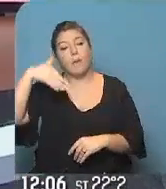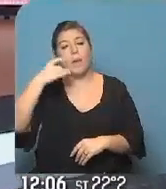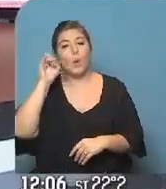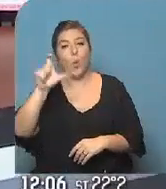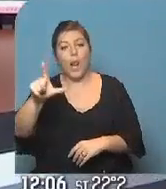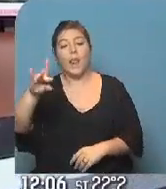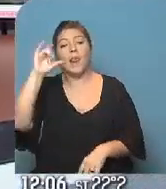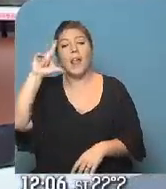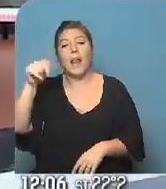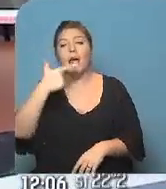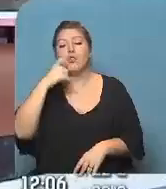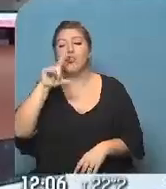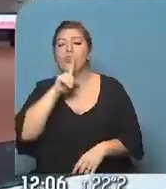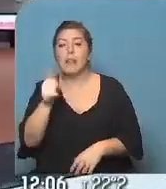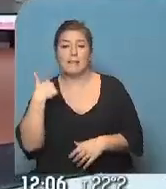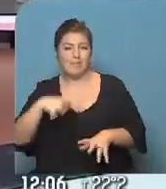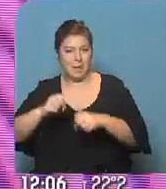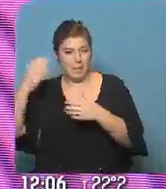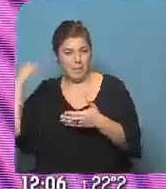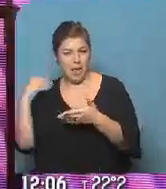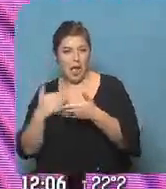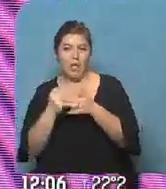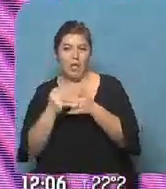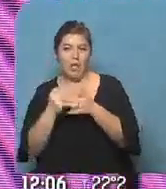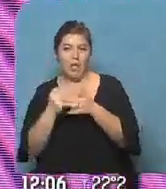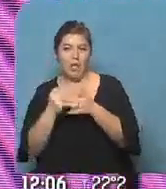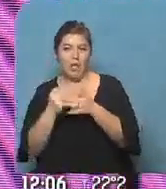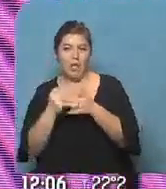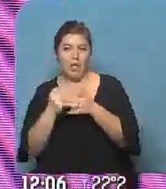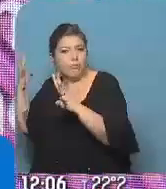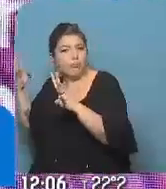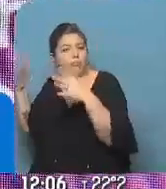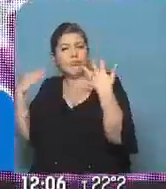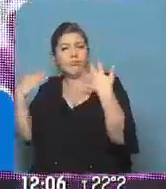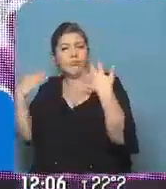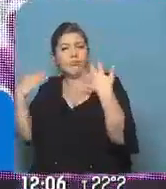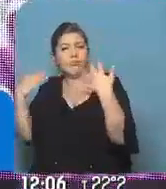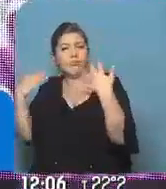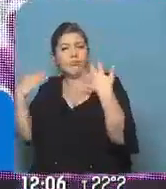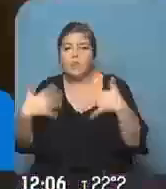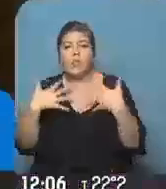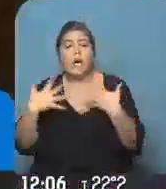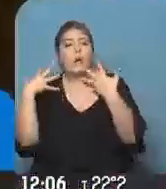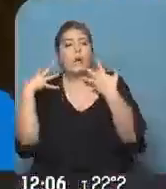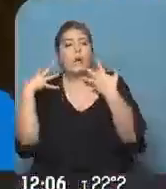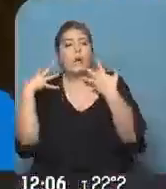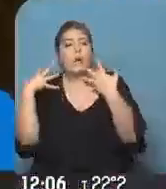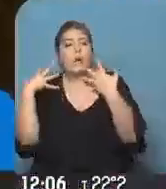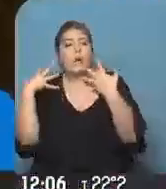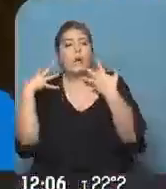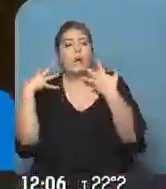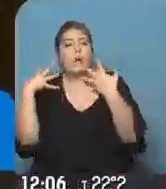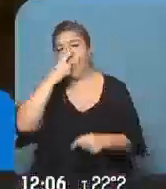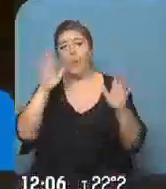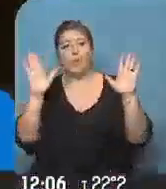de la sota desde muy temprano filas interminables acompañan al ex gobernador en este último adiós